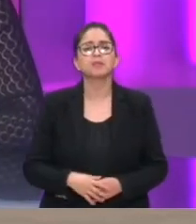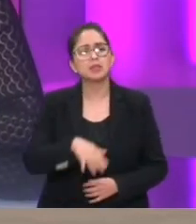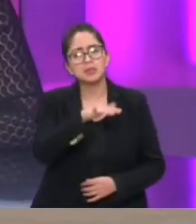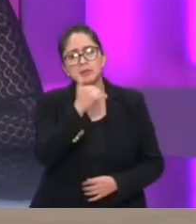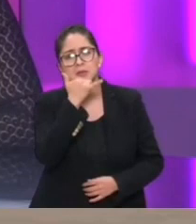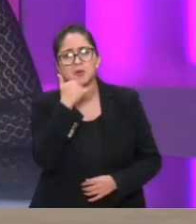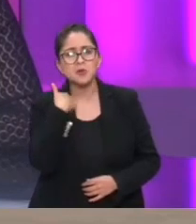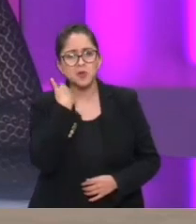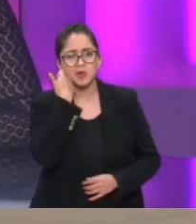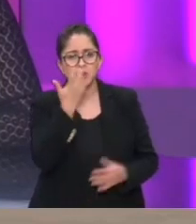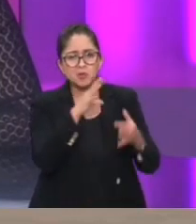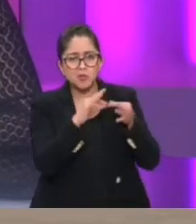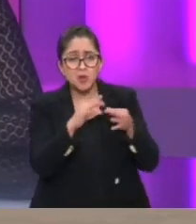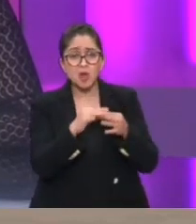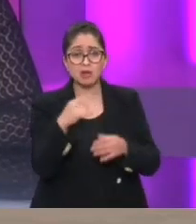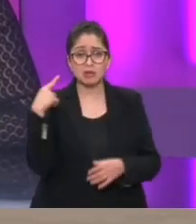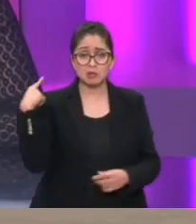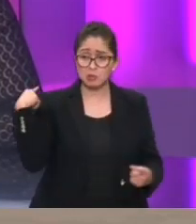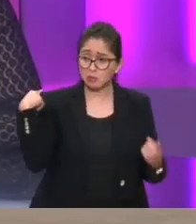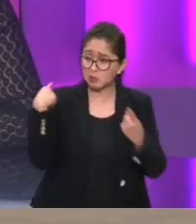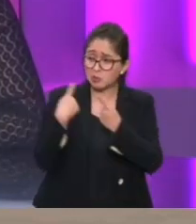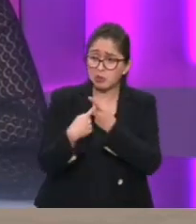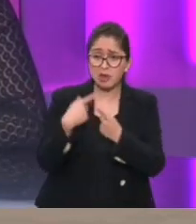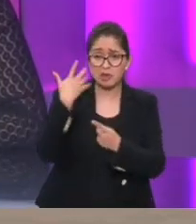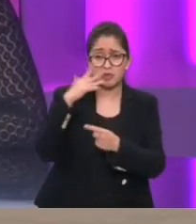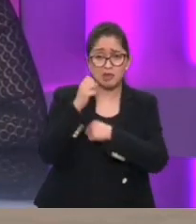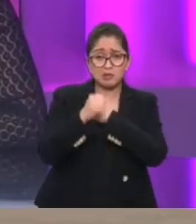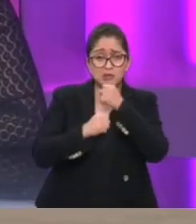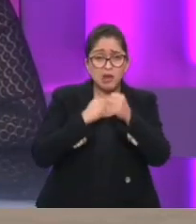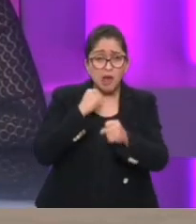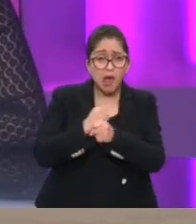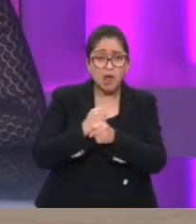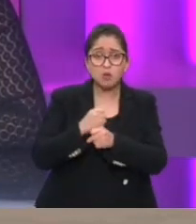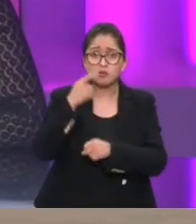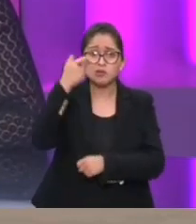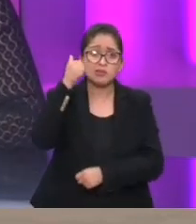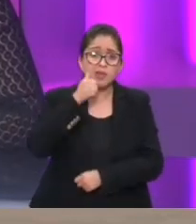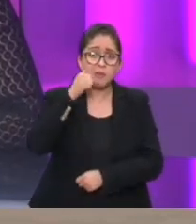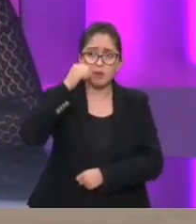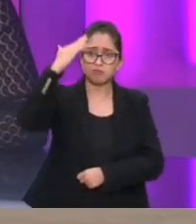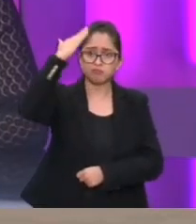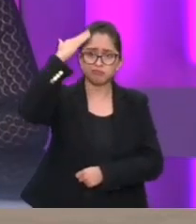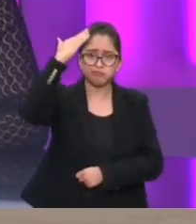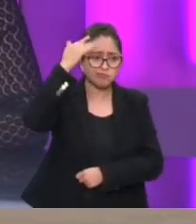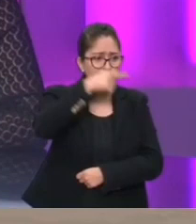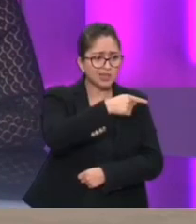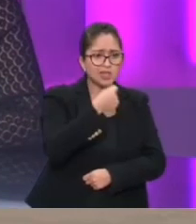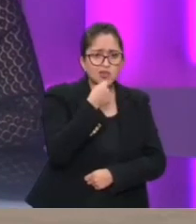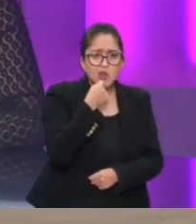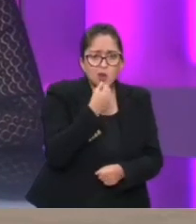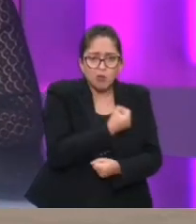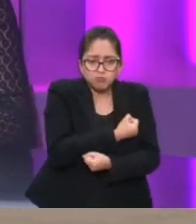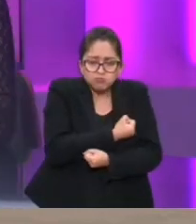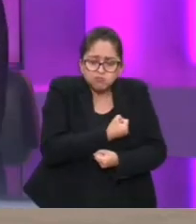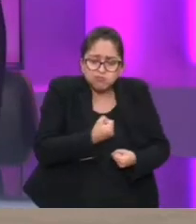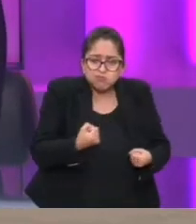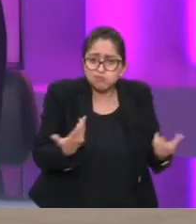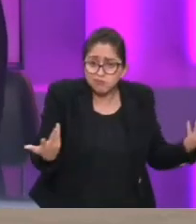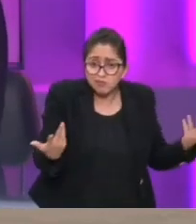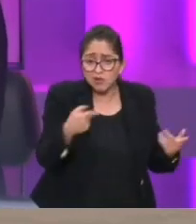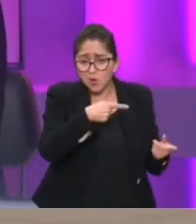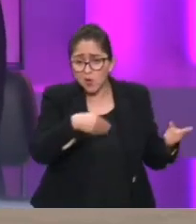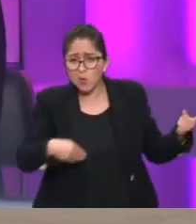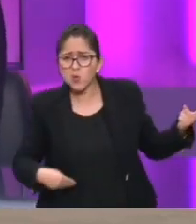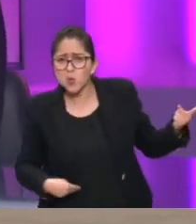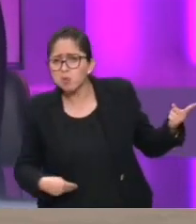sobre la mesa el dato de que llevamos más de una década siendo el país número uno en obesidad infantil, para sumar también a la discusión, si no es culpa de la